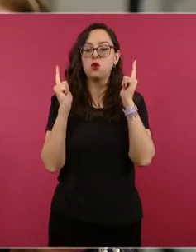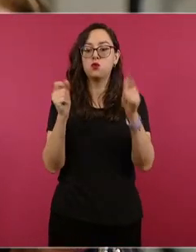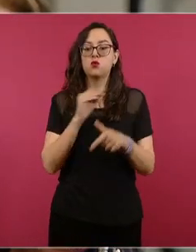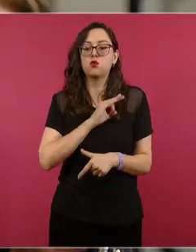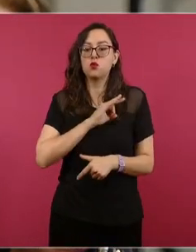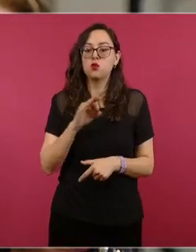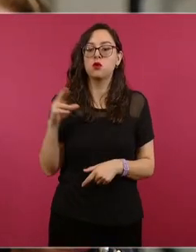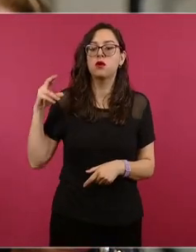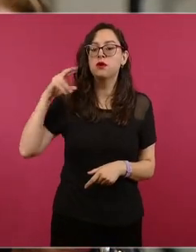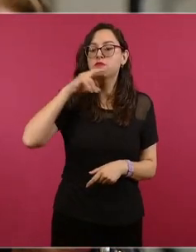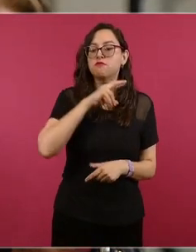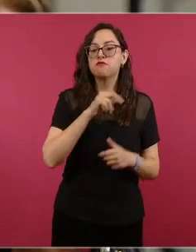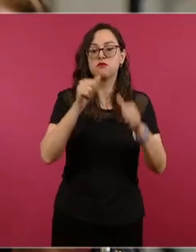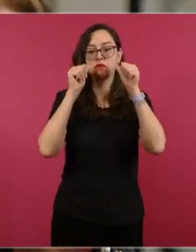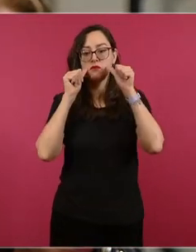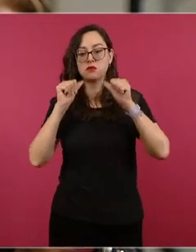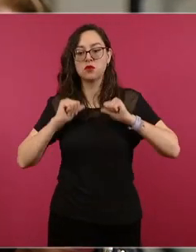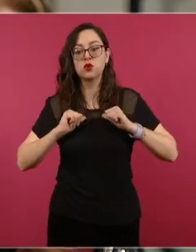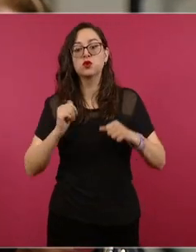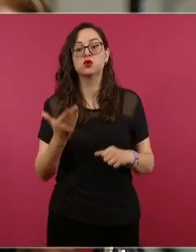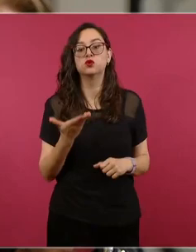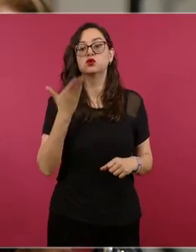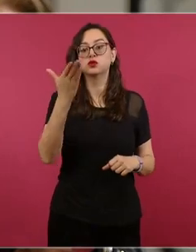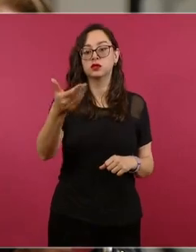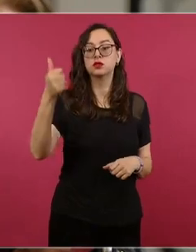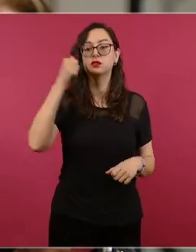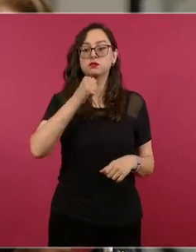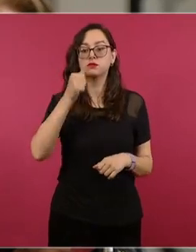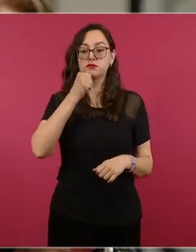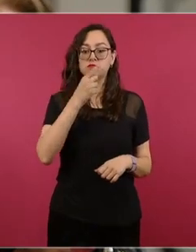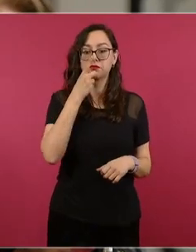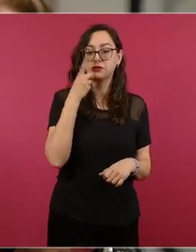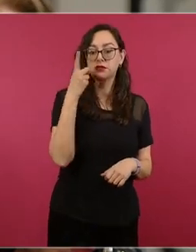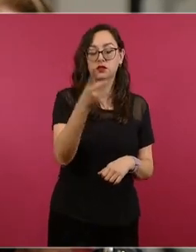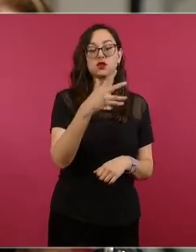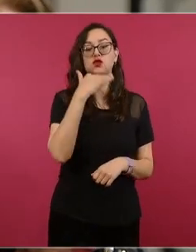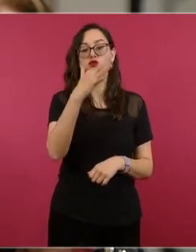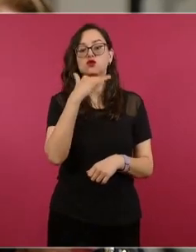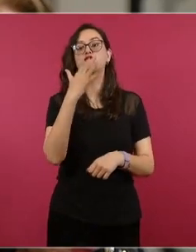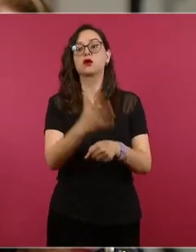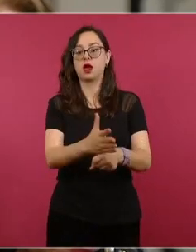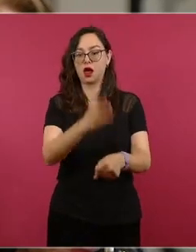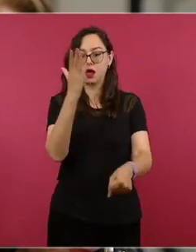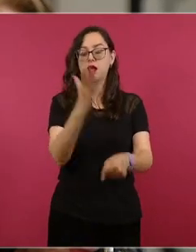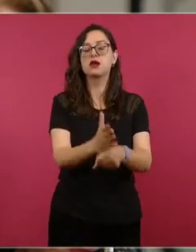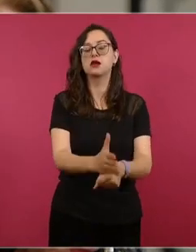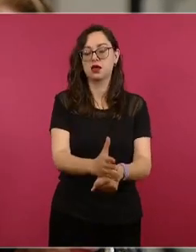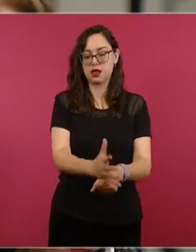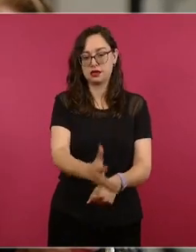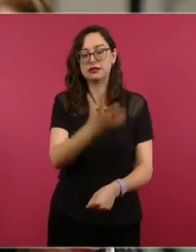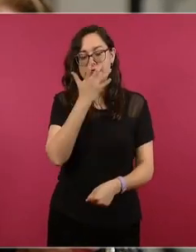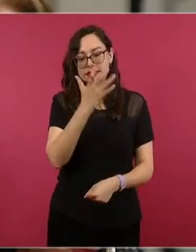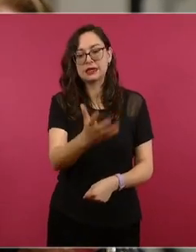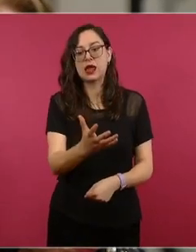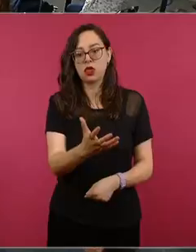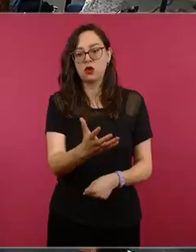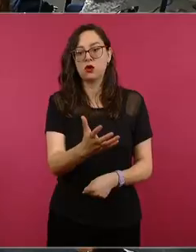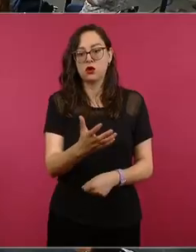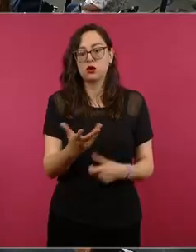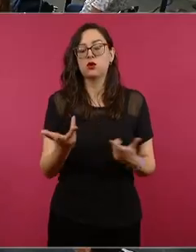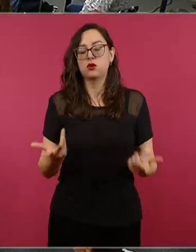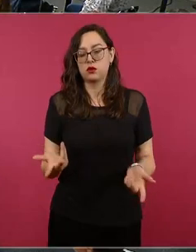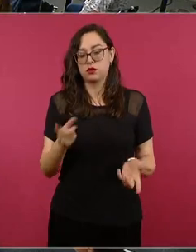pronta intervención, pues usted ha manifestado que no habrá tolerancia para la corrupción y el enriquecimiento ilícito en estas